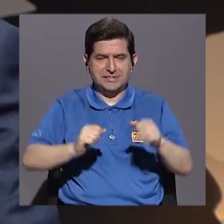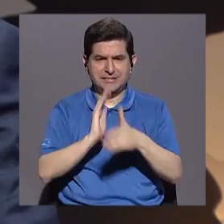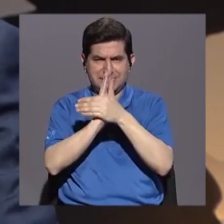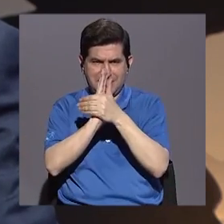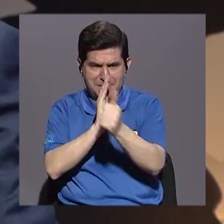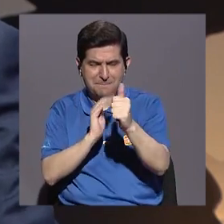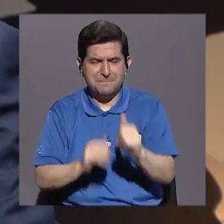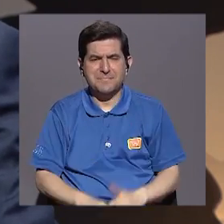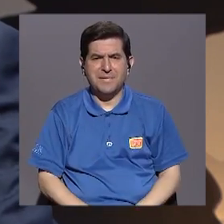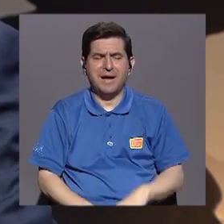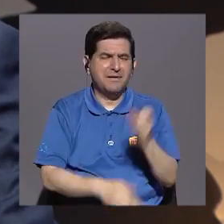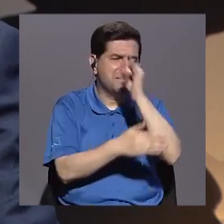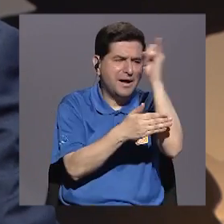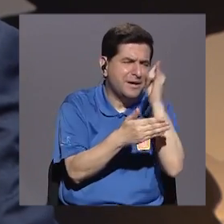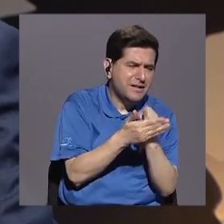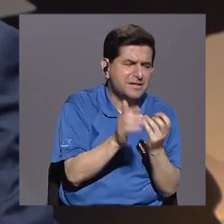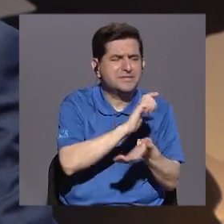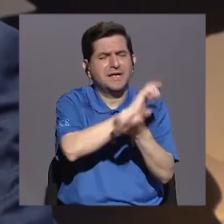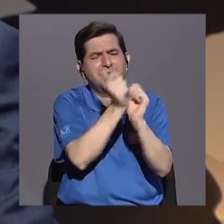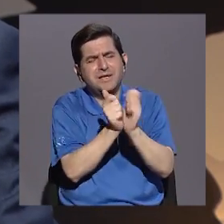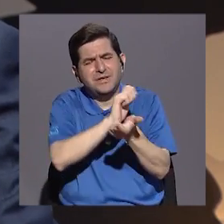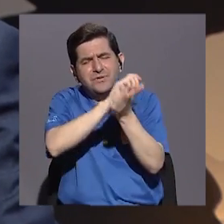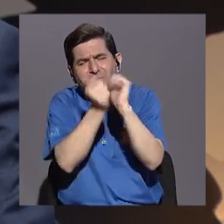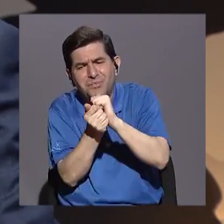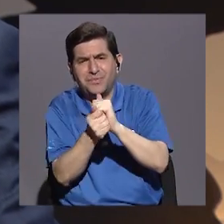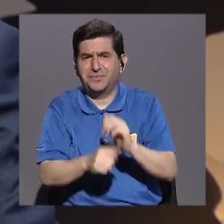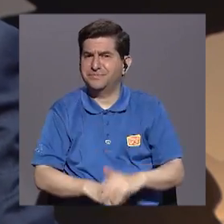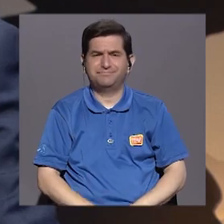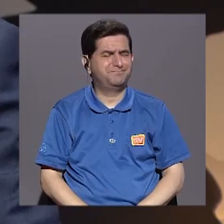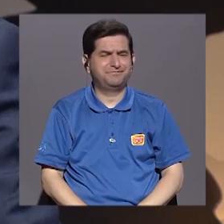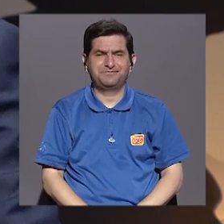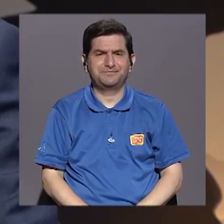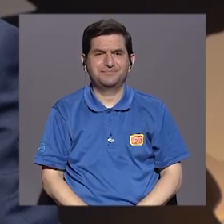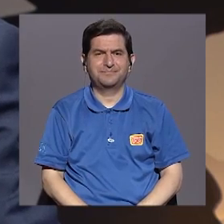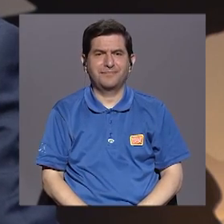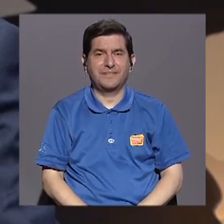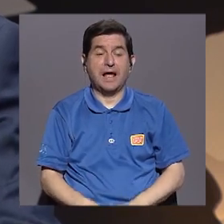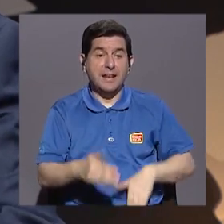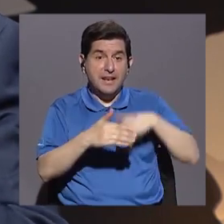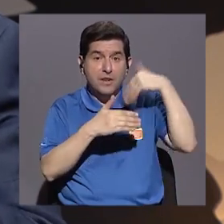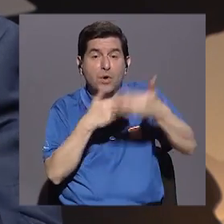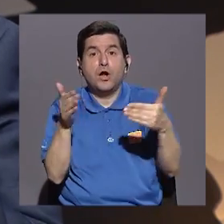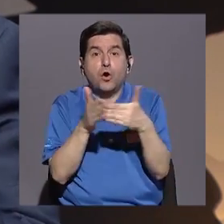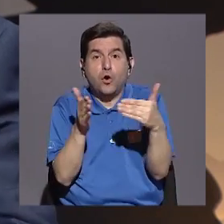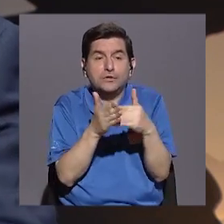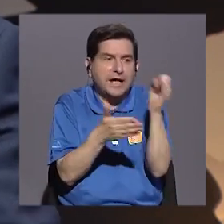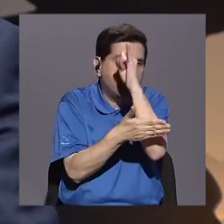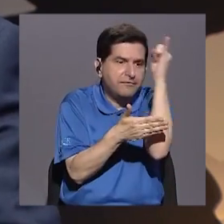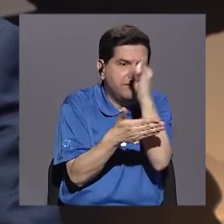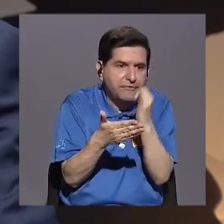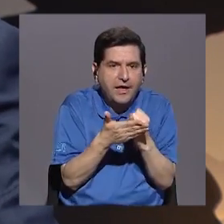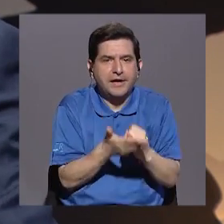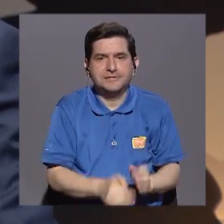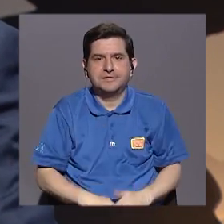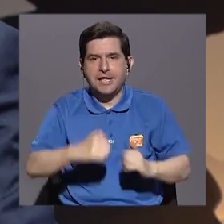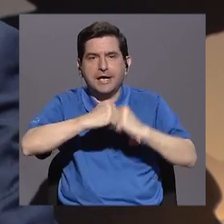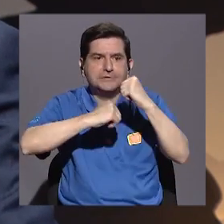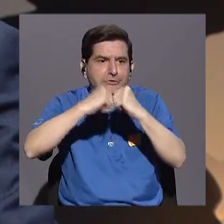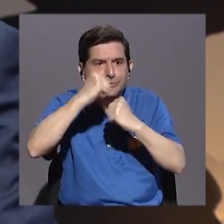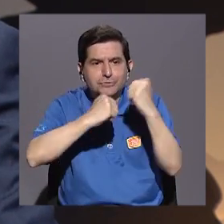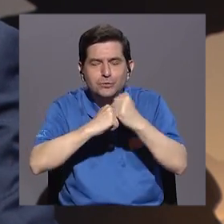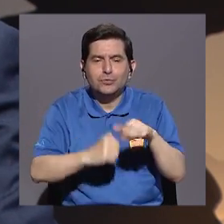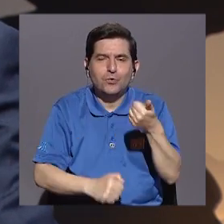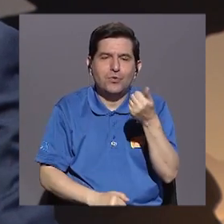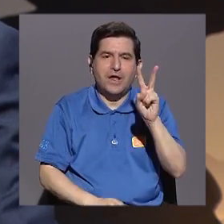potencia que hay que hay que realizar el diseño convertidores etcétera y luego volver a rediseñar entonces la